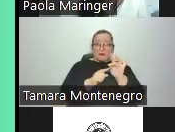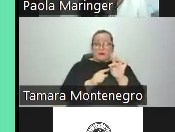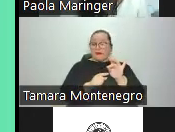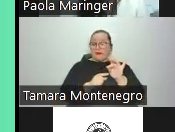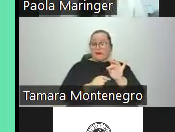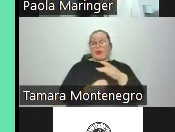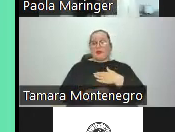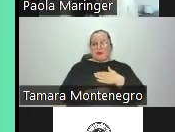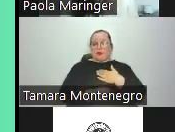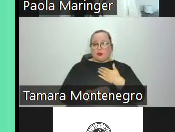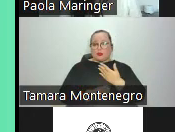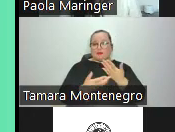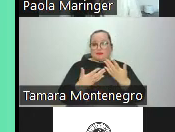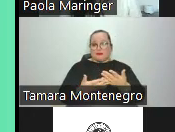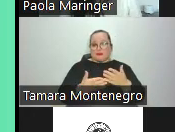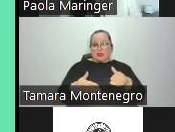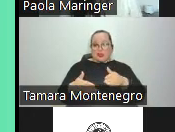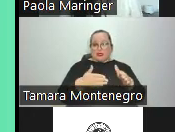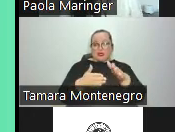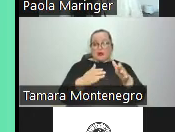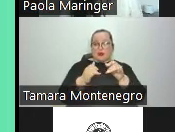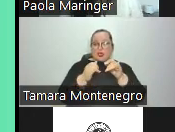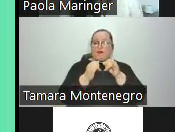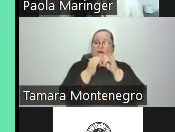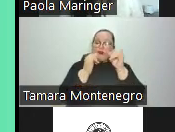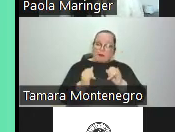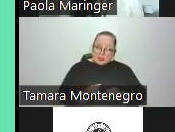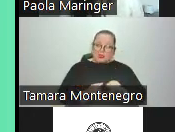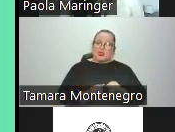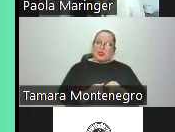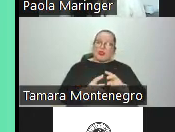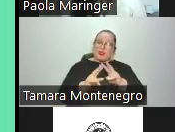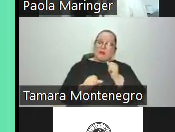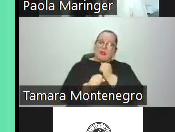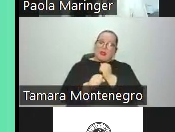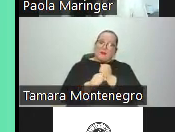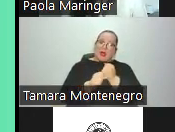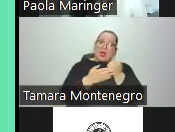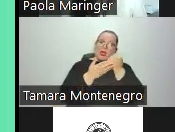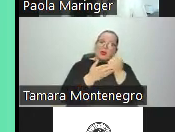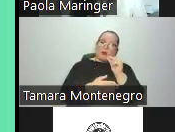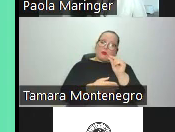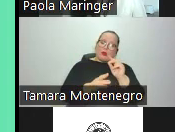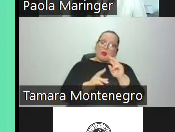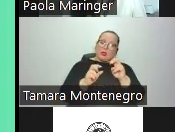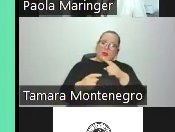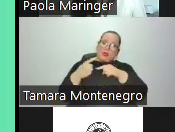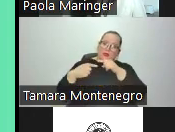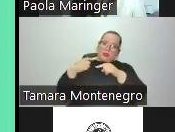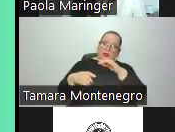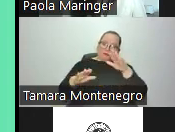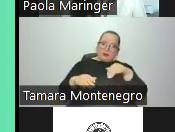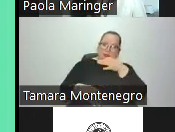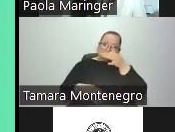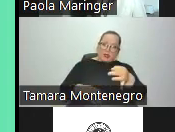que, por supuesto, esta ruta de formación, ¿cierto? Que tiene que ver con el trabajo, también ayuda un poco también en mi historia, lo que yo decía